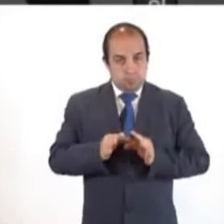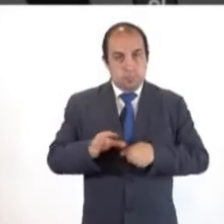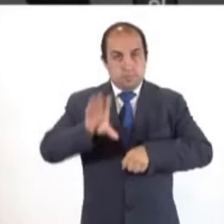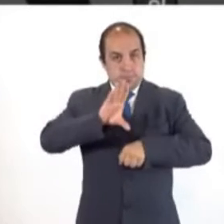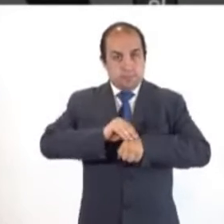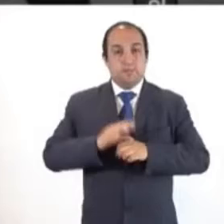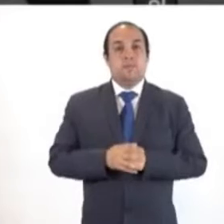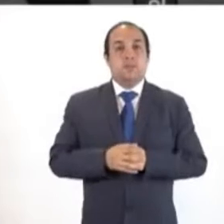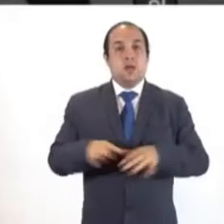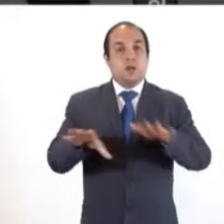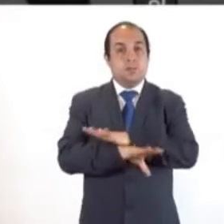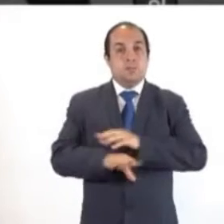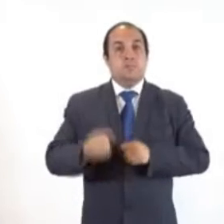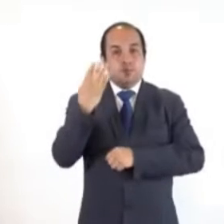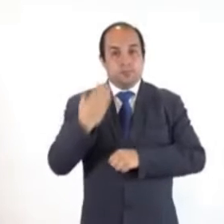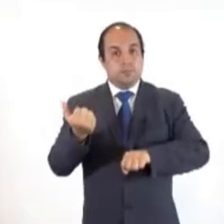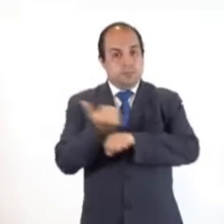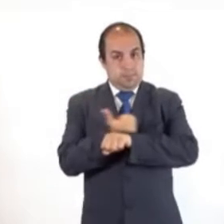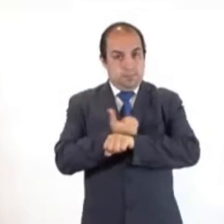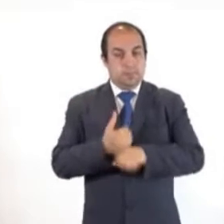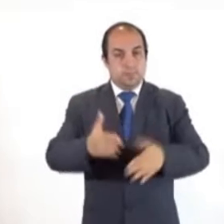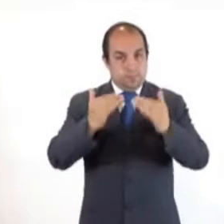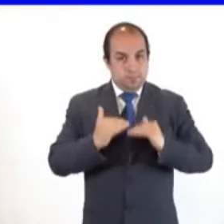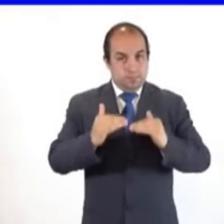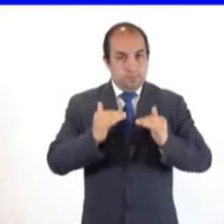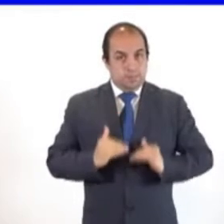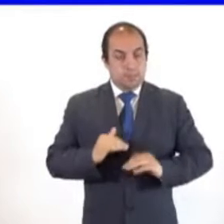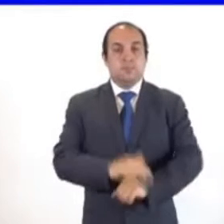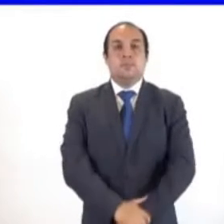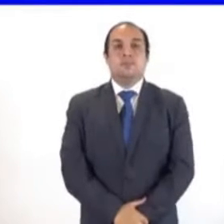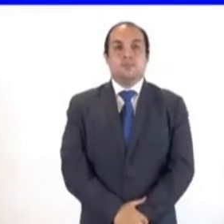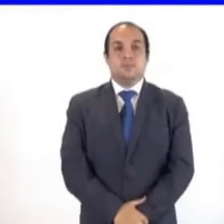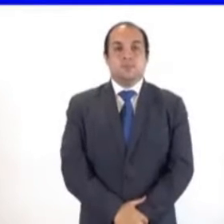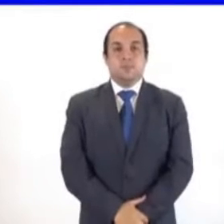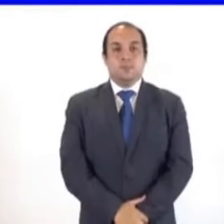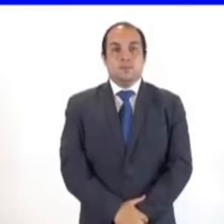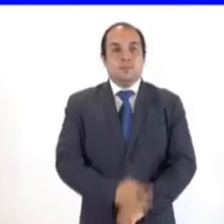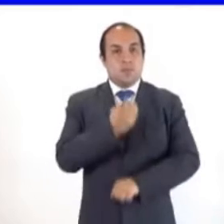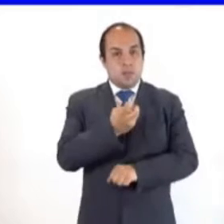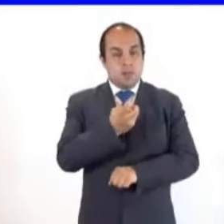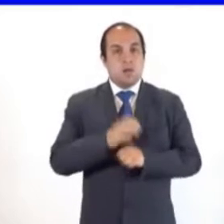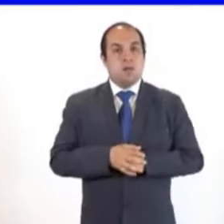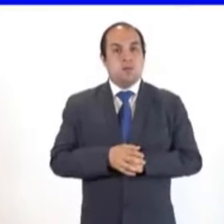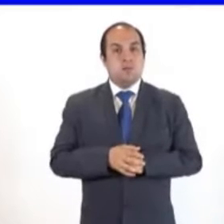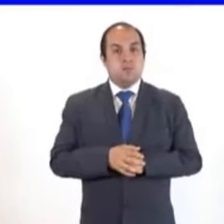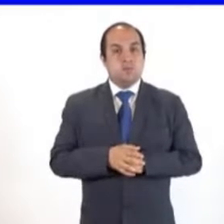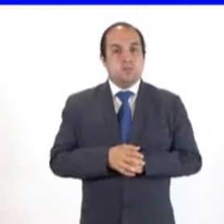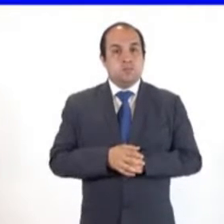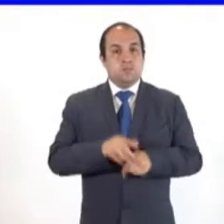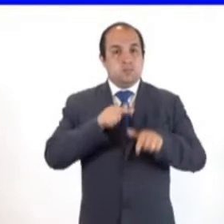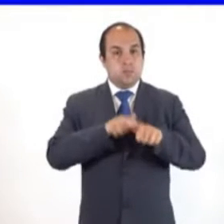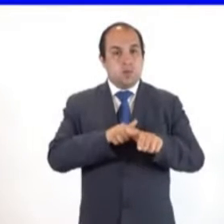pasar al semáforo amarillo. Siguiente. Siguiente. En ese sentido, sigue la